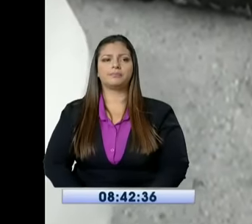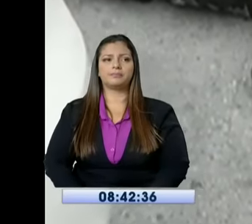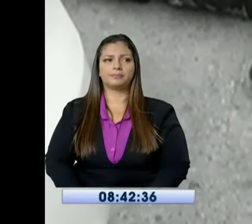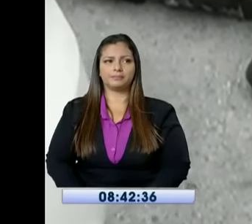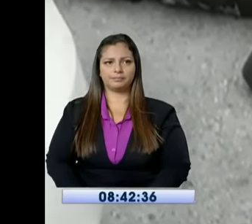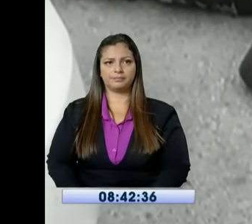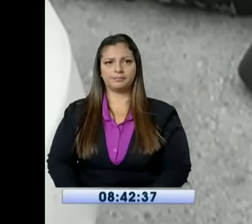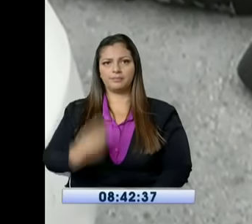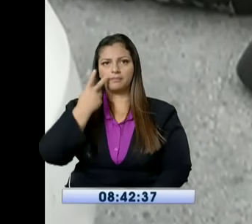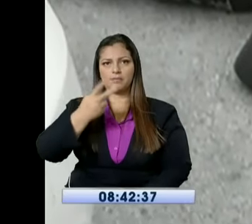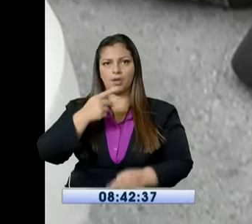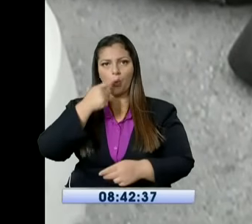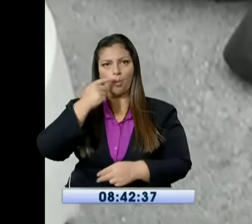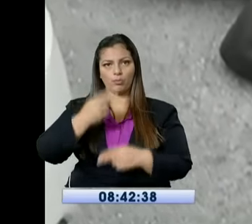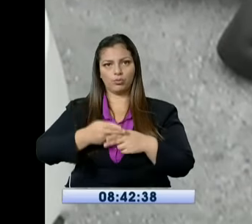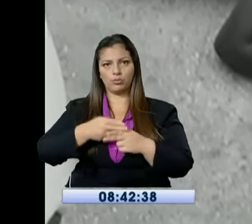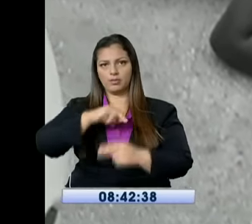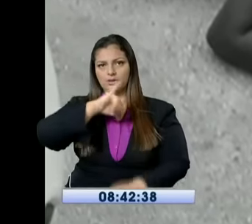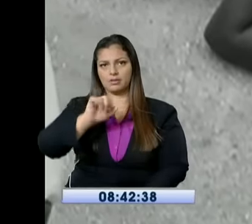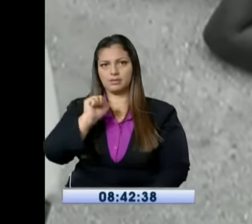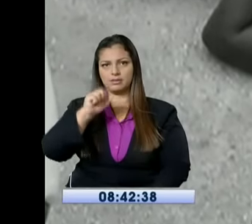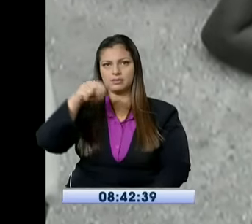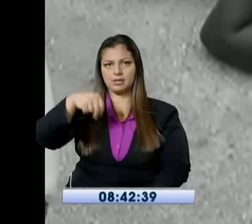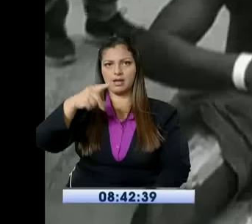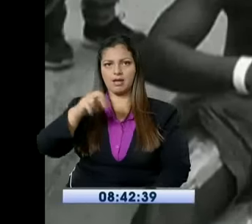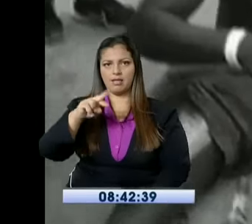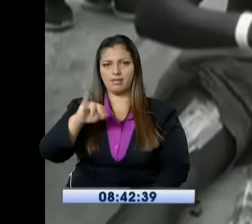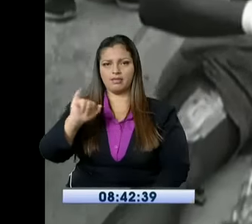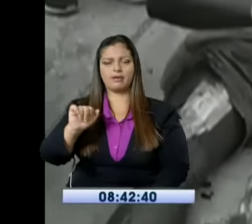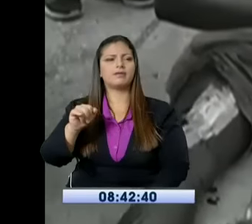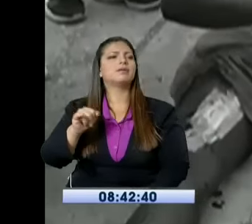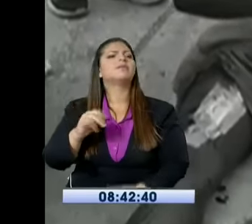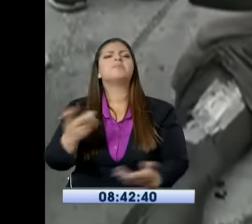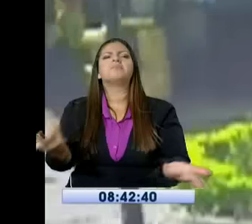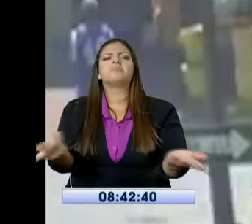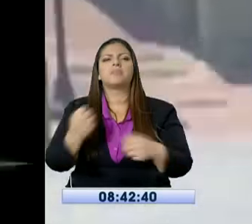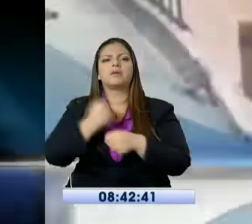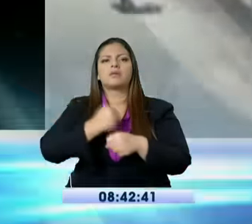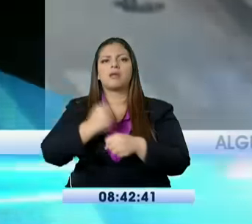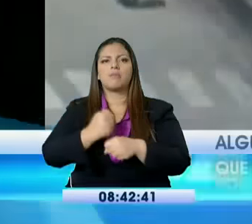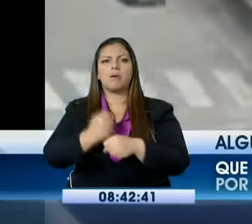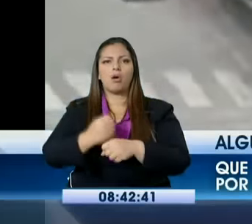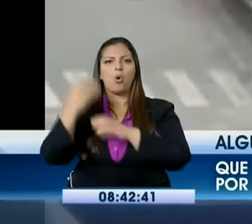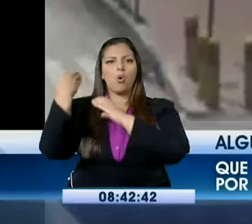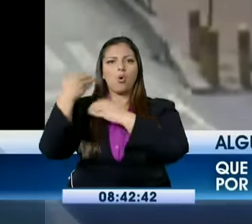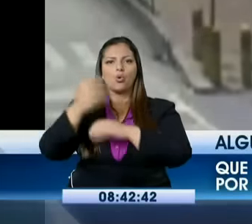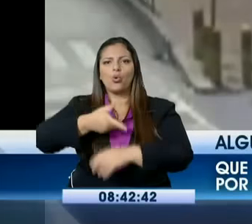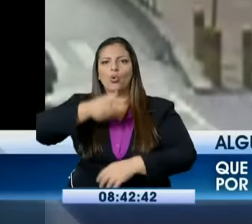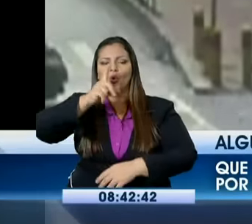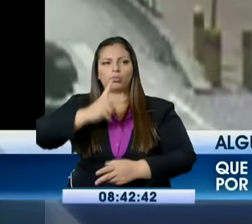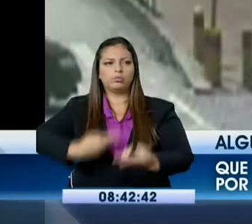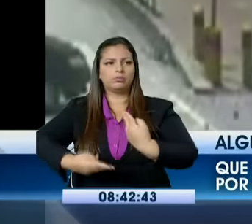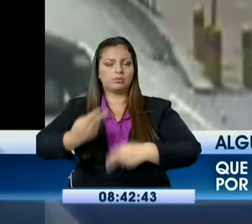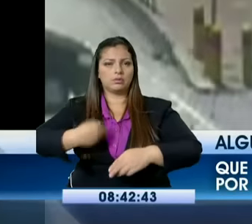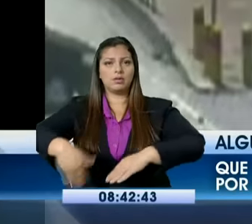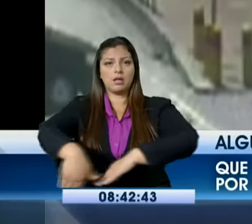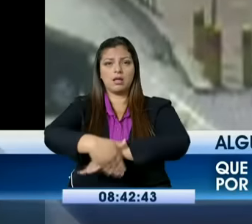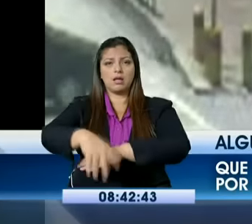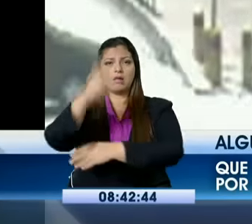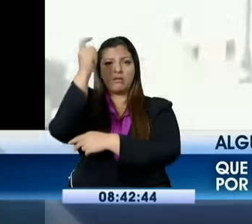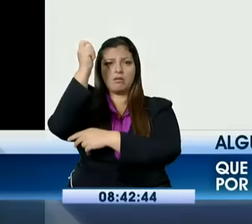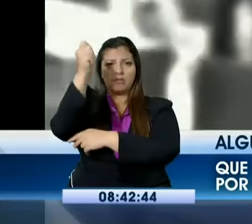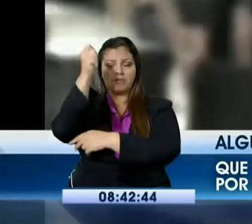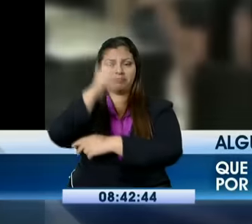Yandri es vendedor informal de jugo de coco. Él estaba en 9 de octubre y Pedro Moncayo, zona regenerada de Guayaquil. Él, junto a su